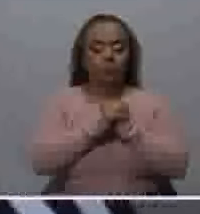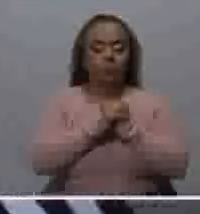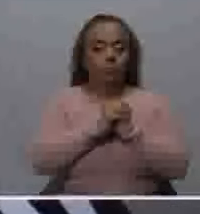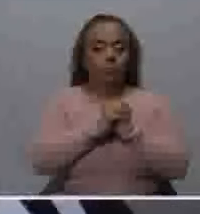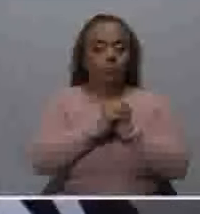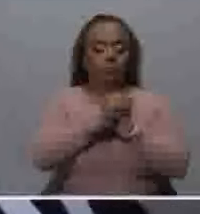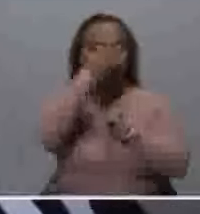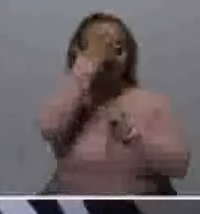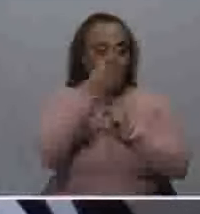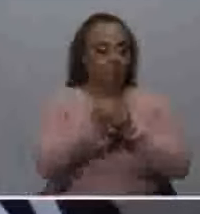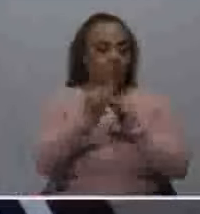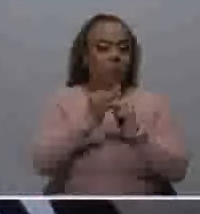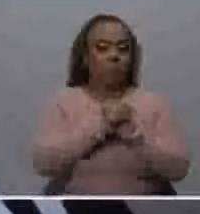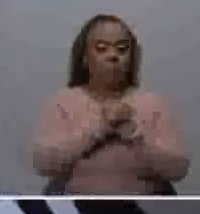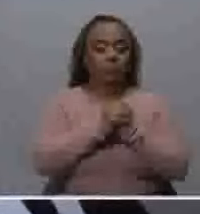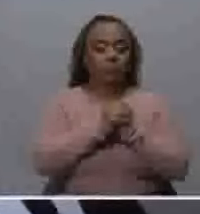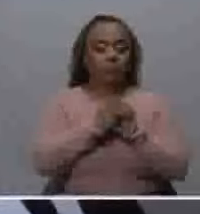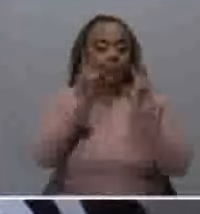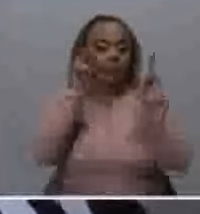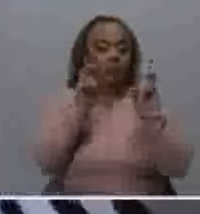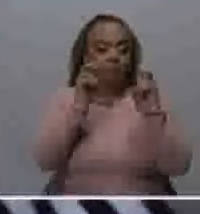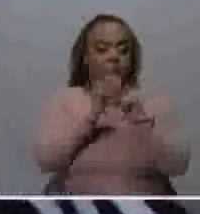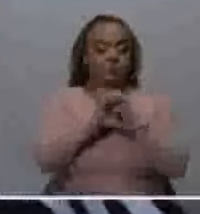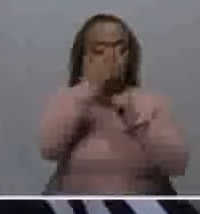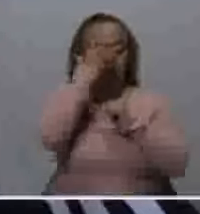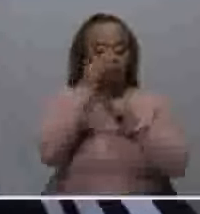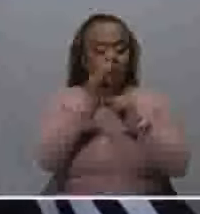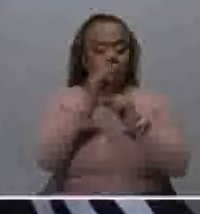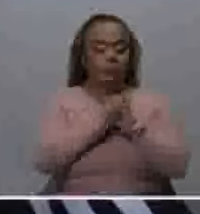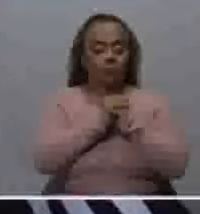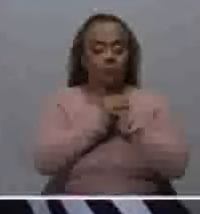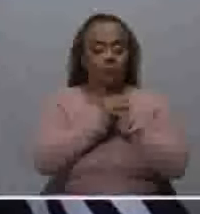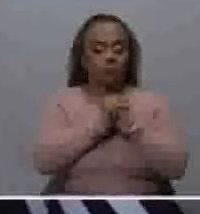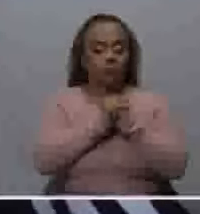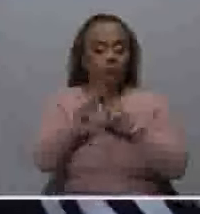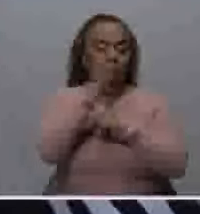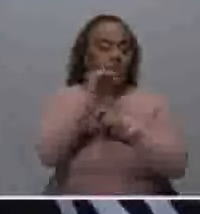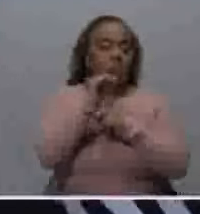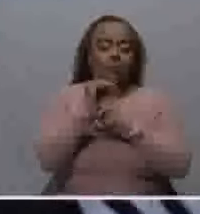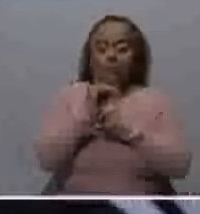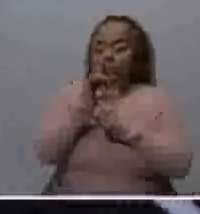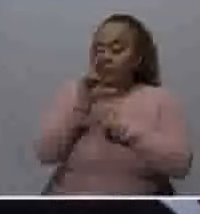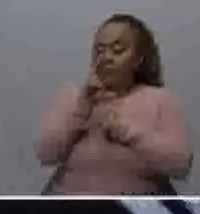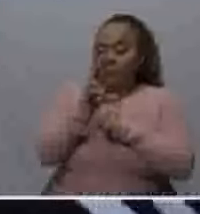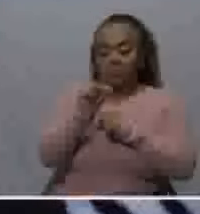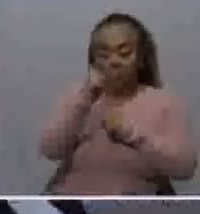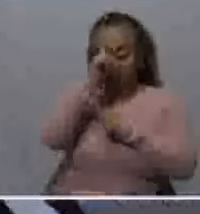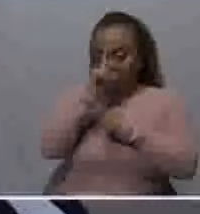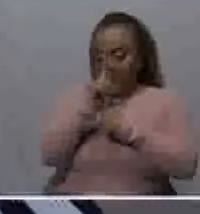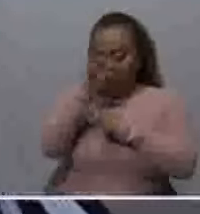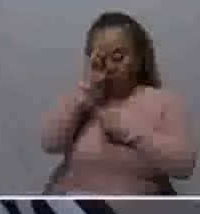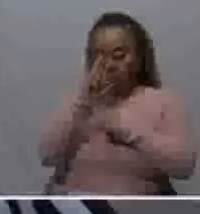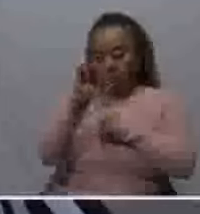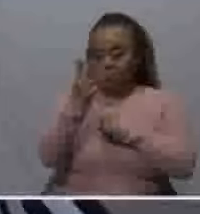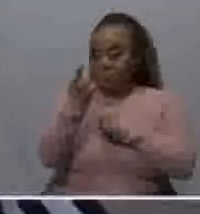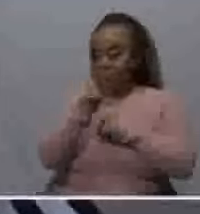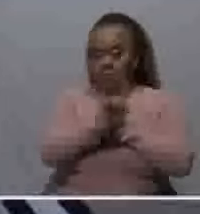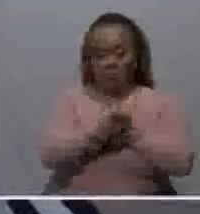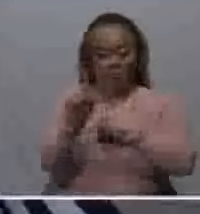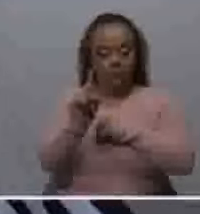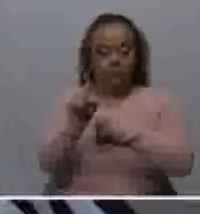comillas, se la crean, que puedan ser importantes y que sin faltar el respeto a nadie, adentro de la